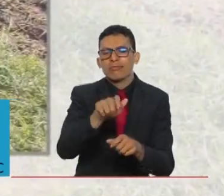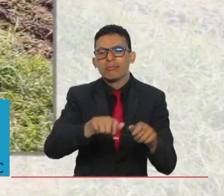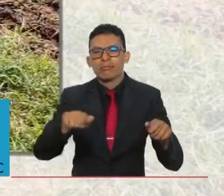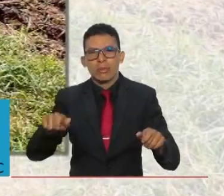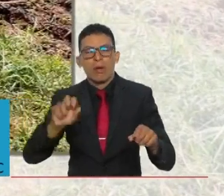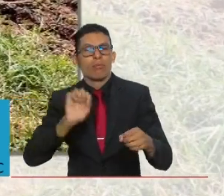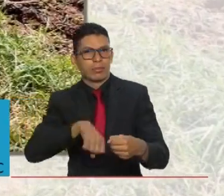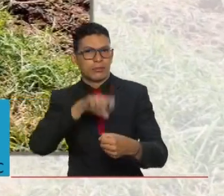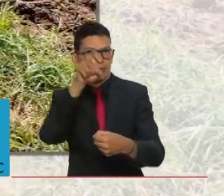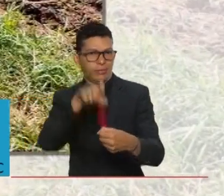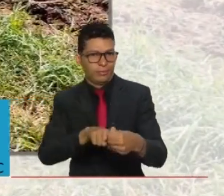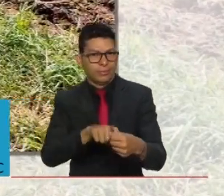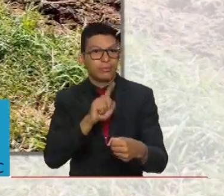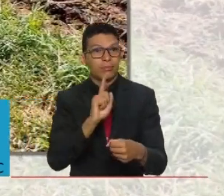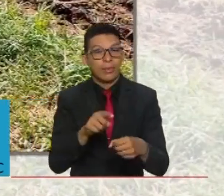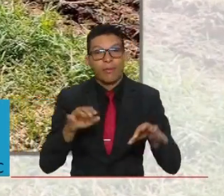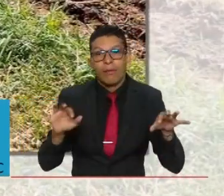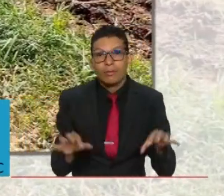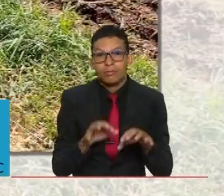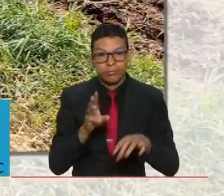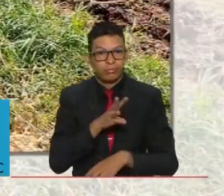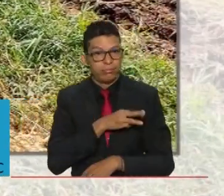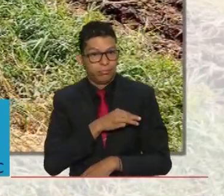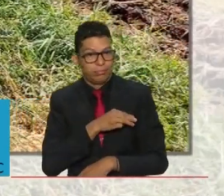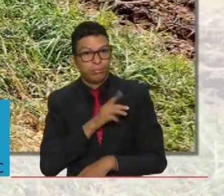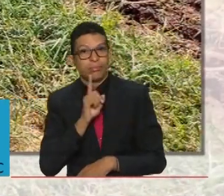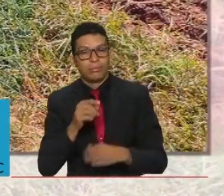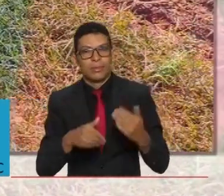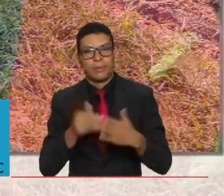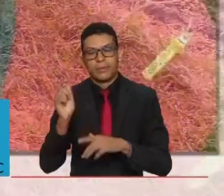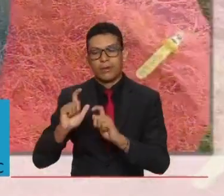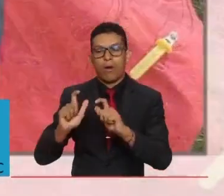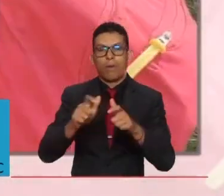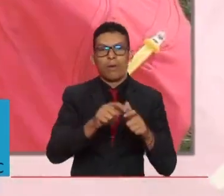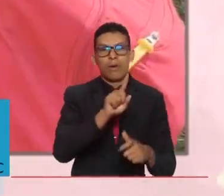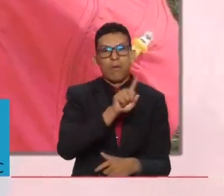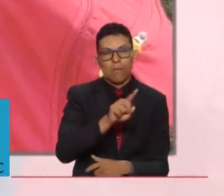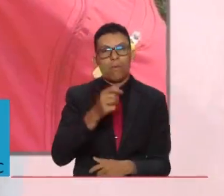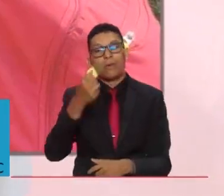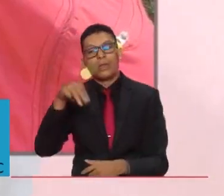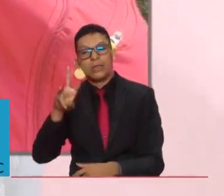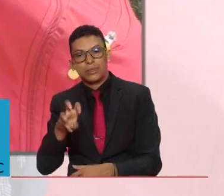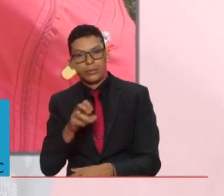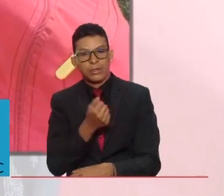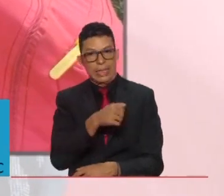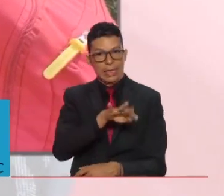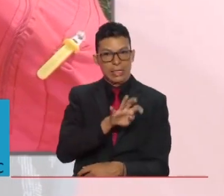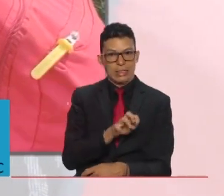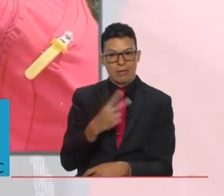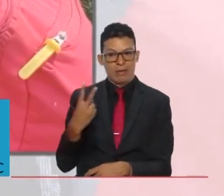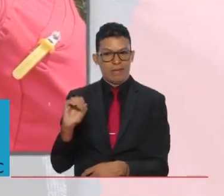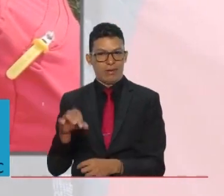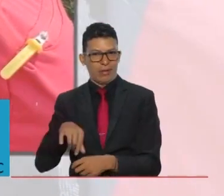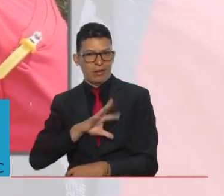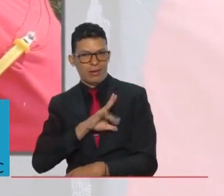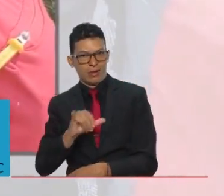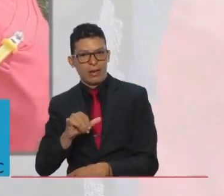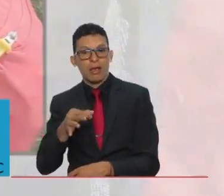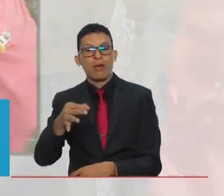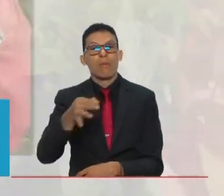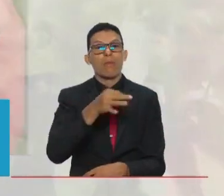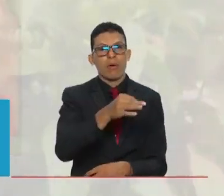educación terciaria. Una actividad misional implementada en las comunas 1, 18, 19 y 20 de Cali y en municipios como El